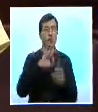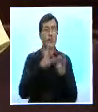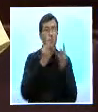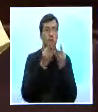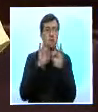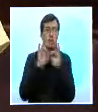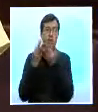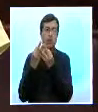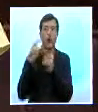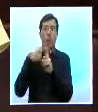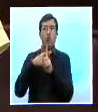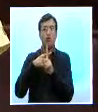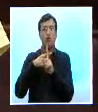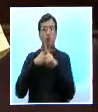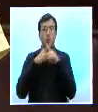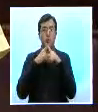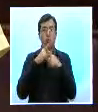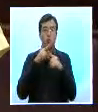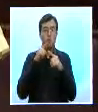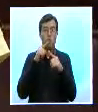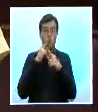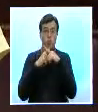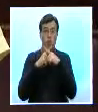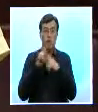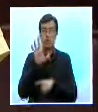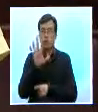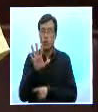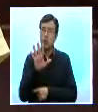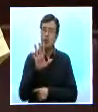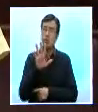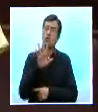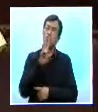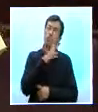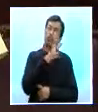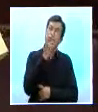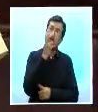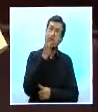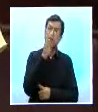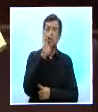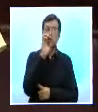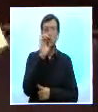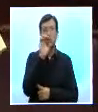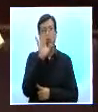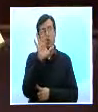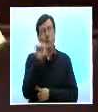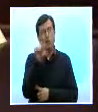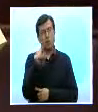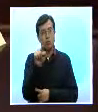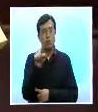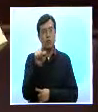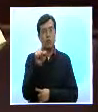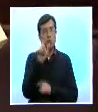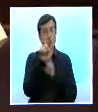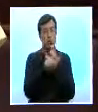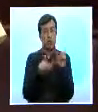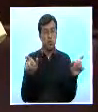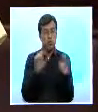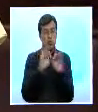multiplicado por cinco la gran cantidad de doscientos sesenta y pico mil familia agricultora